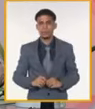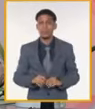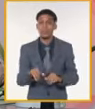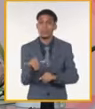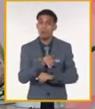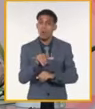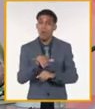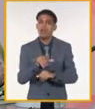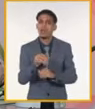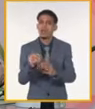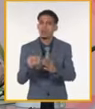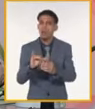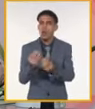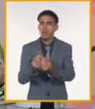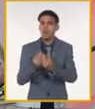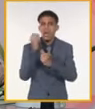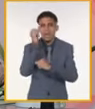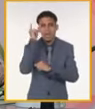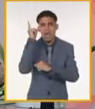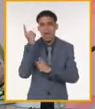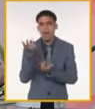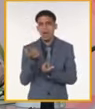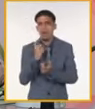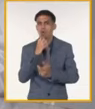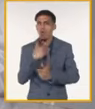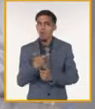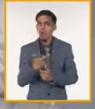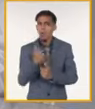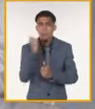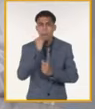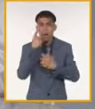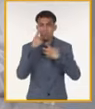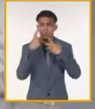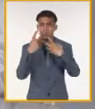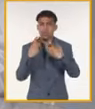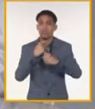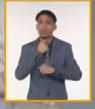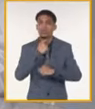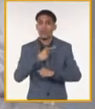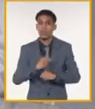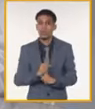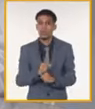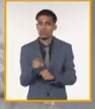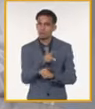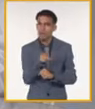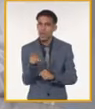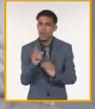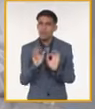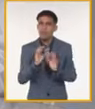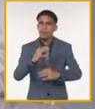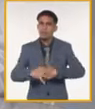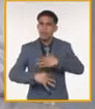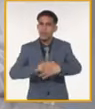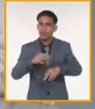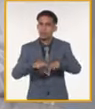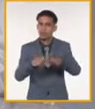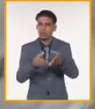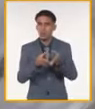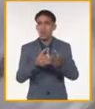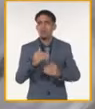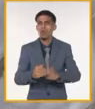idea de la continuidad ministro eh lo interesante es que cada vez que se habló de este proceso que no